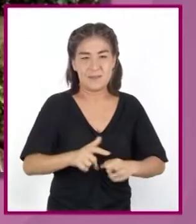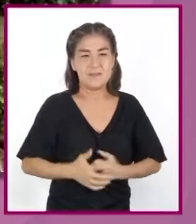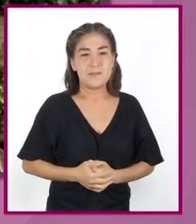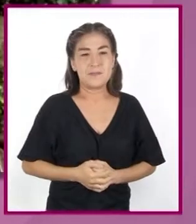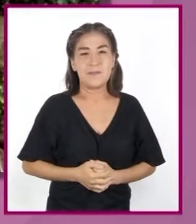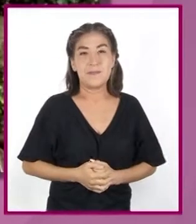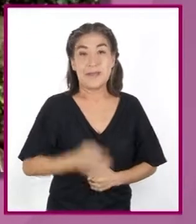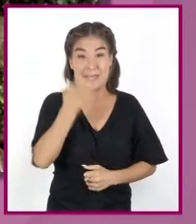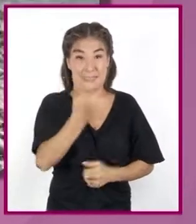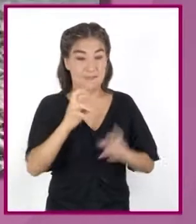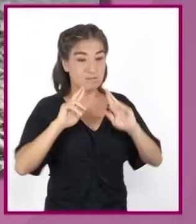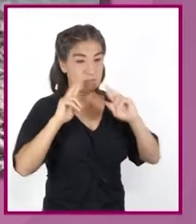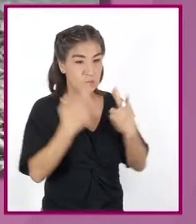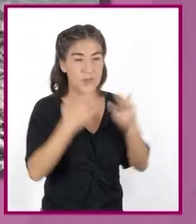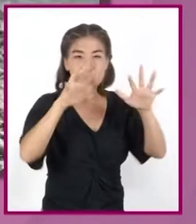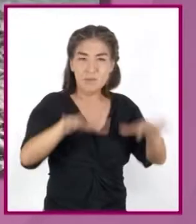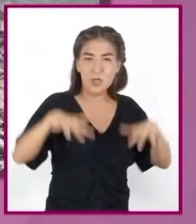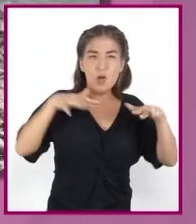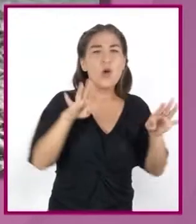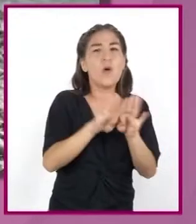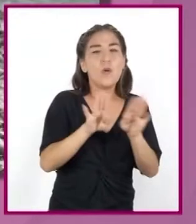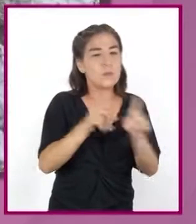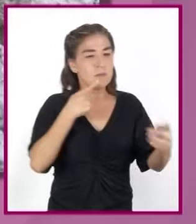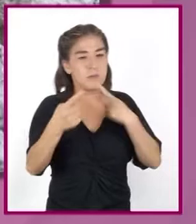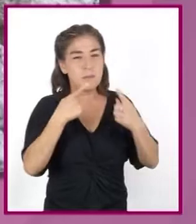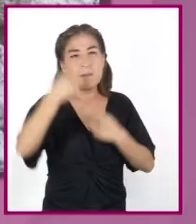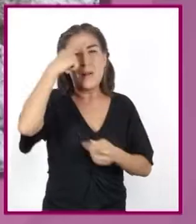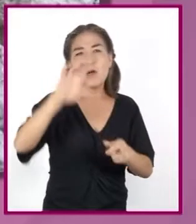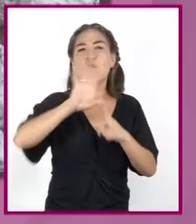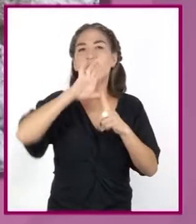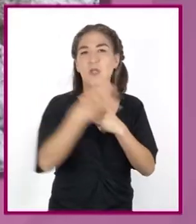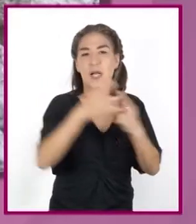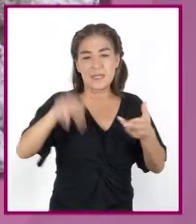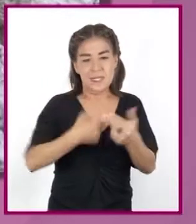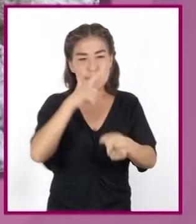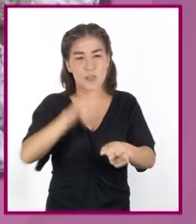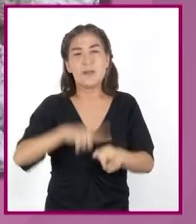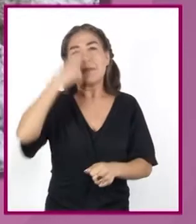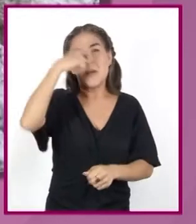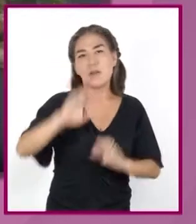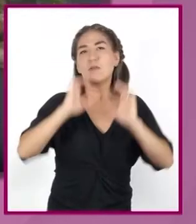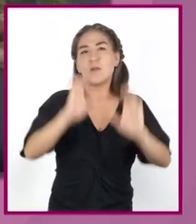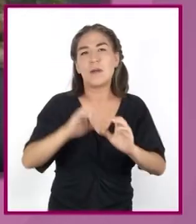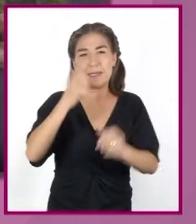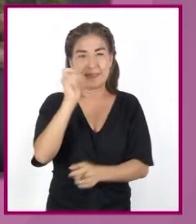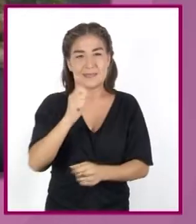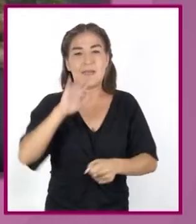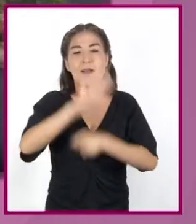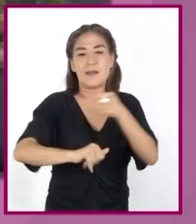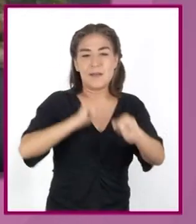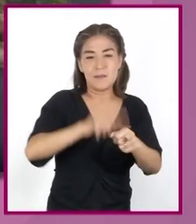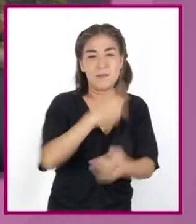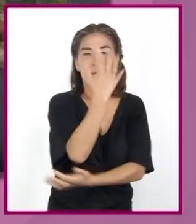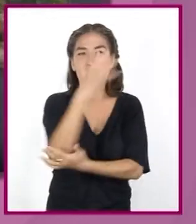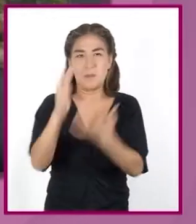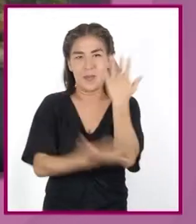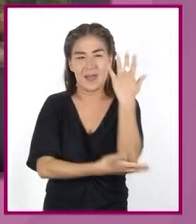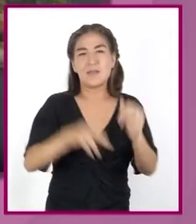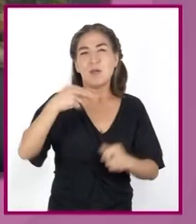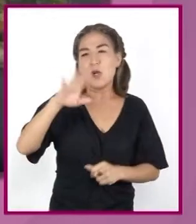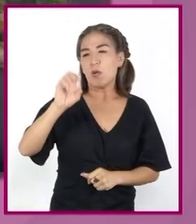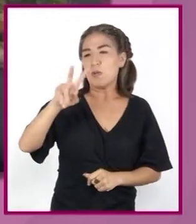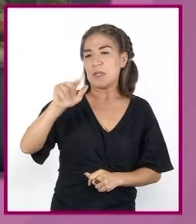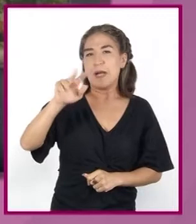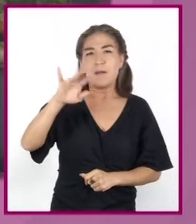En esa reunión se presentó la Comisión Nacional para el Conocimiento y Uso de la Biodiversidad, CONABIO, creada unos